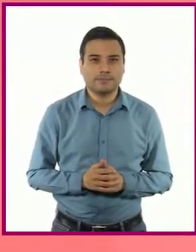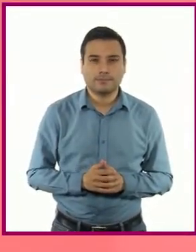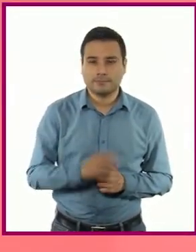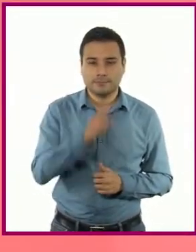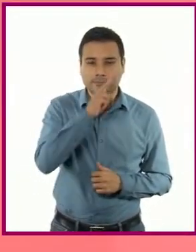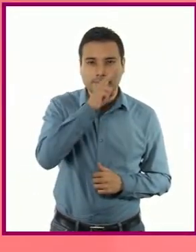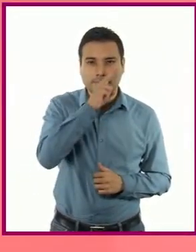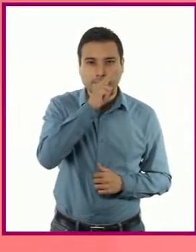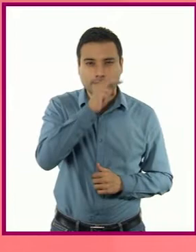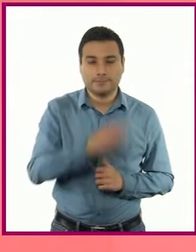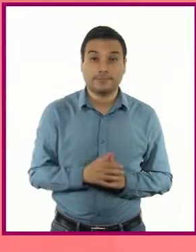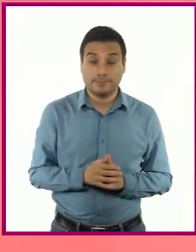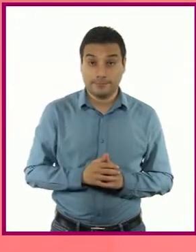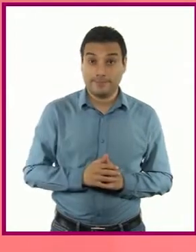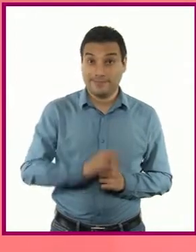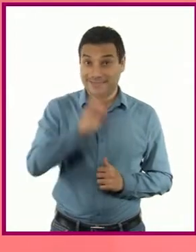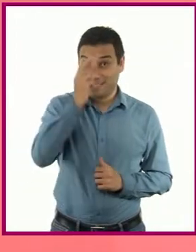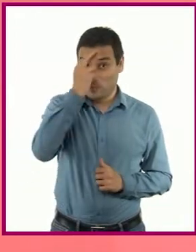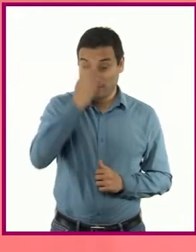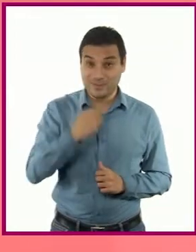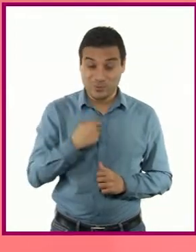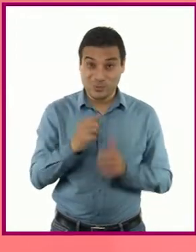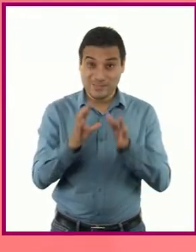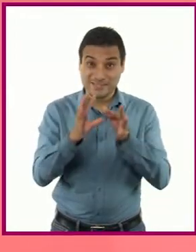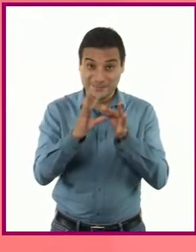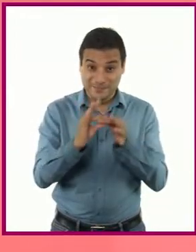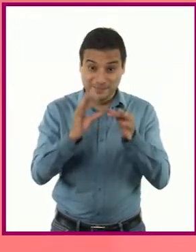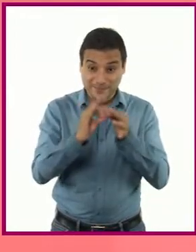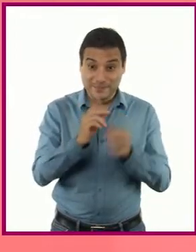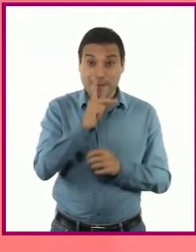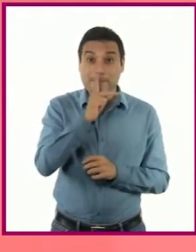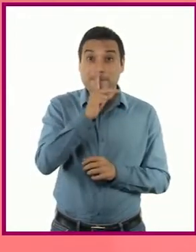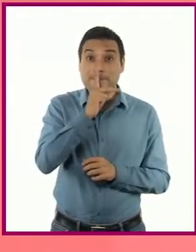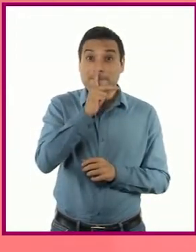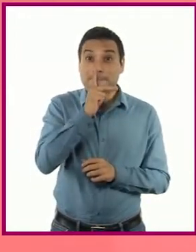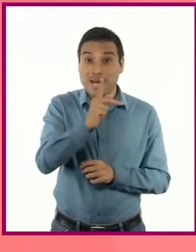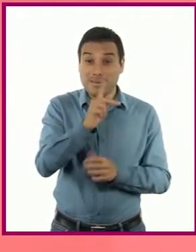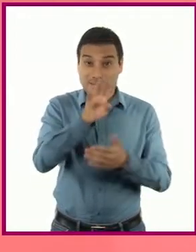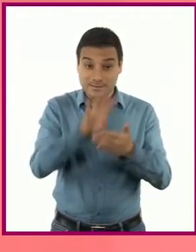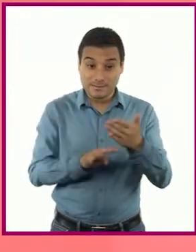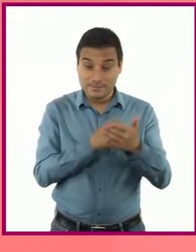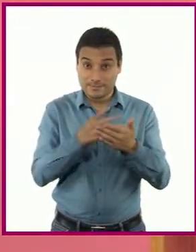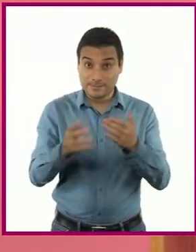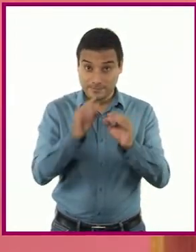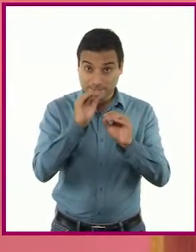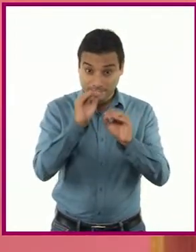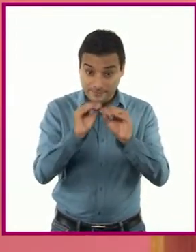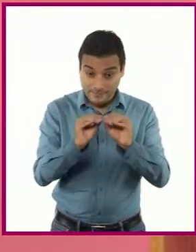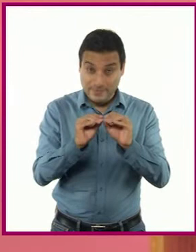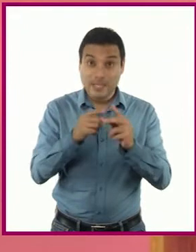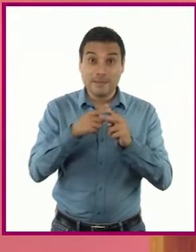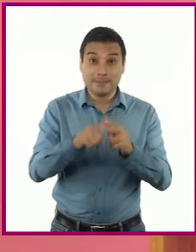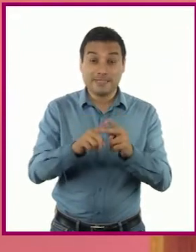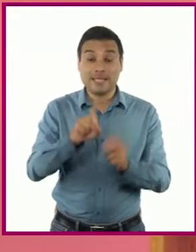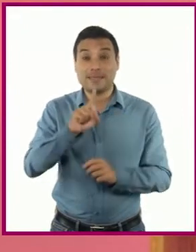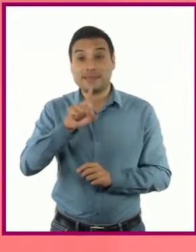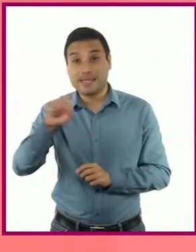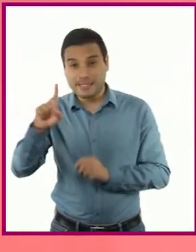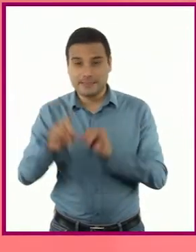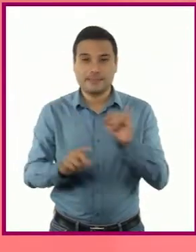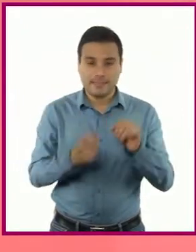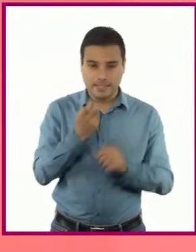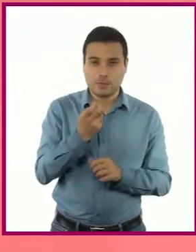preocupes. ¿Recuerdan que les pedí que acomodaran sus palabras en la tabla de derecha a izquierda? Fue por este